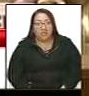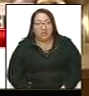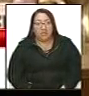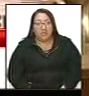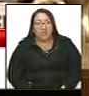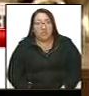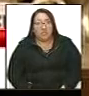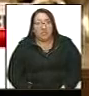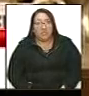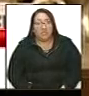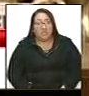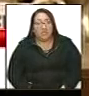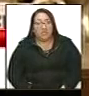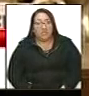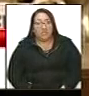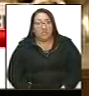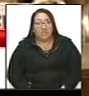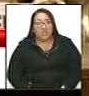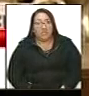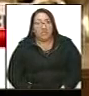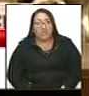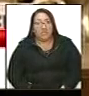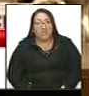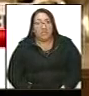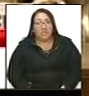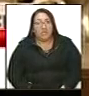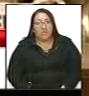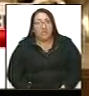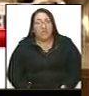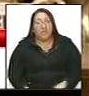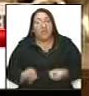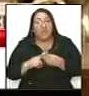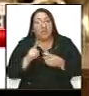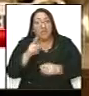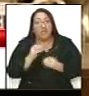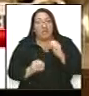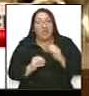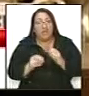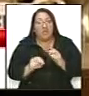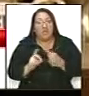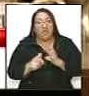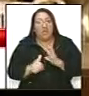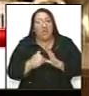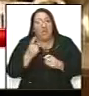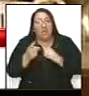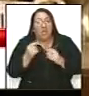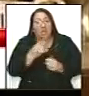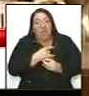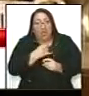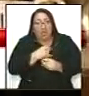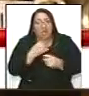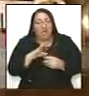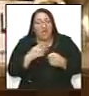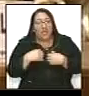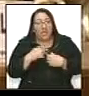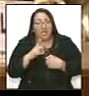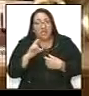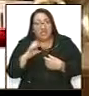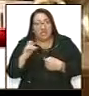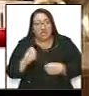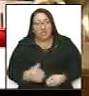fecha, le declaran inconstitucional y prácticamente la universidad vuelve a foja cero. Inclusive esta universidad ya tiene